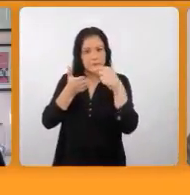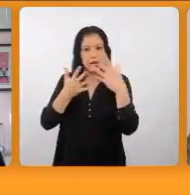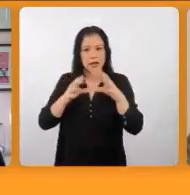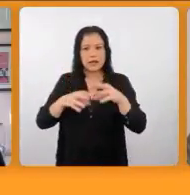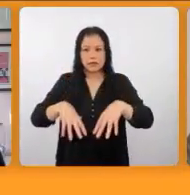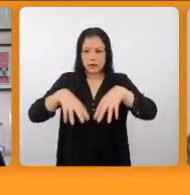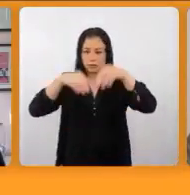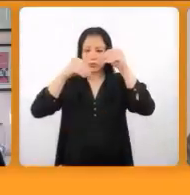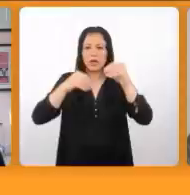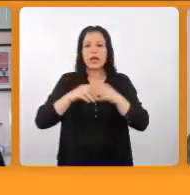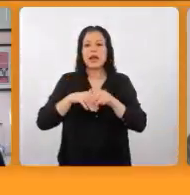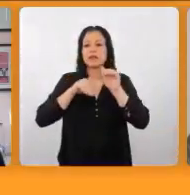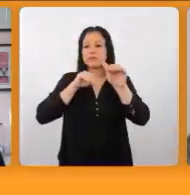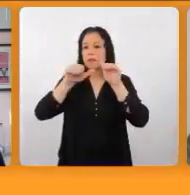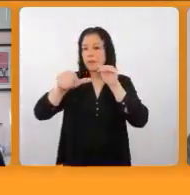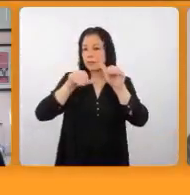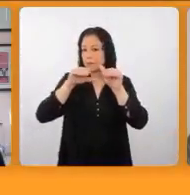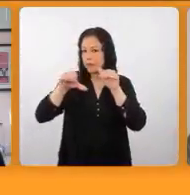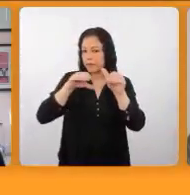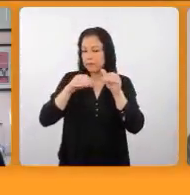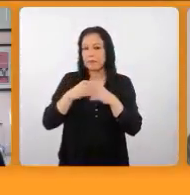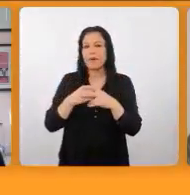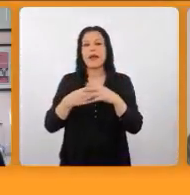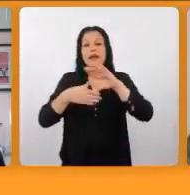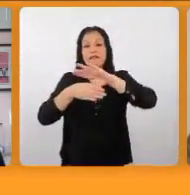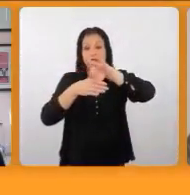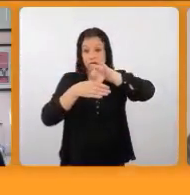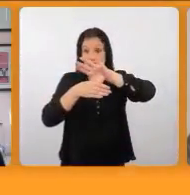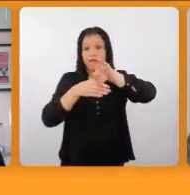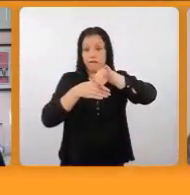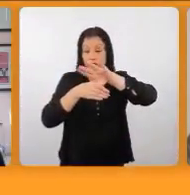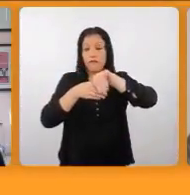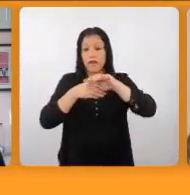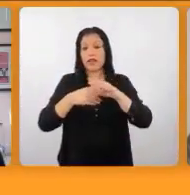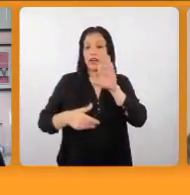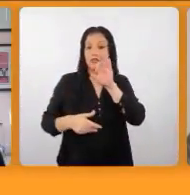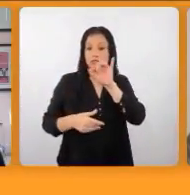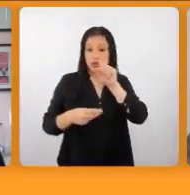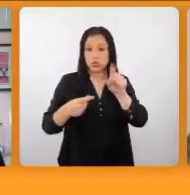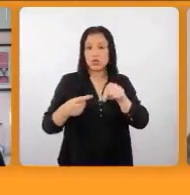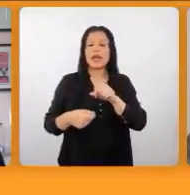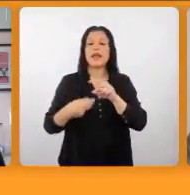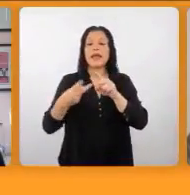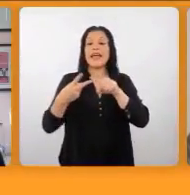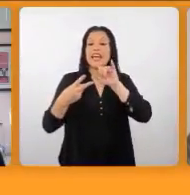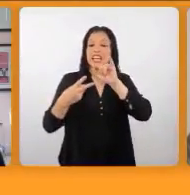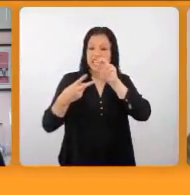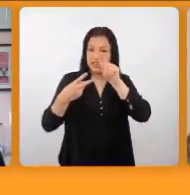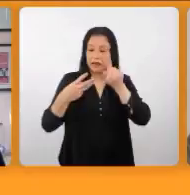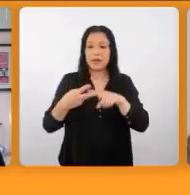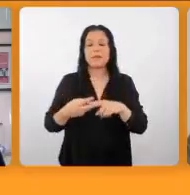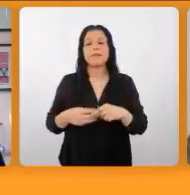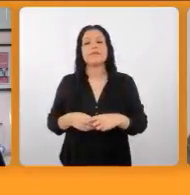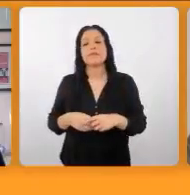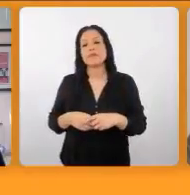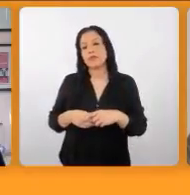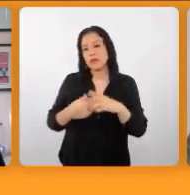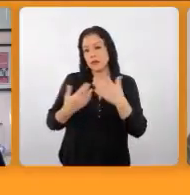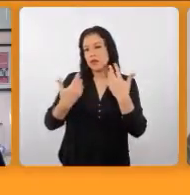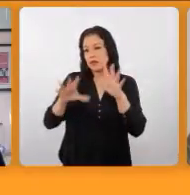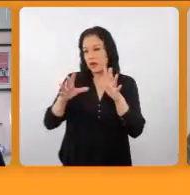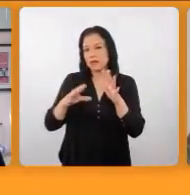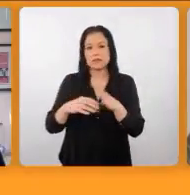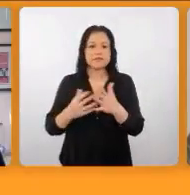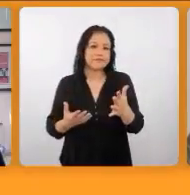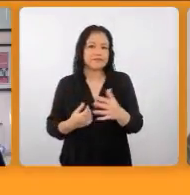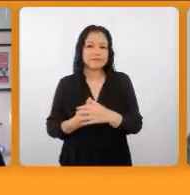las convocatorias para las ferias FITUR e ITB y pues digamos que